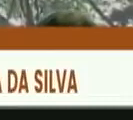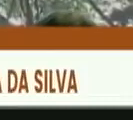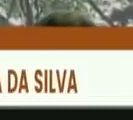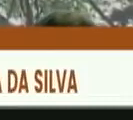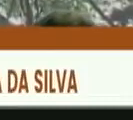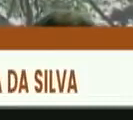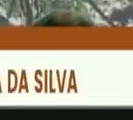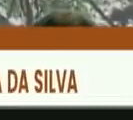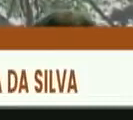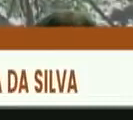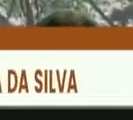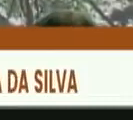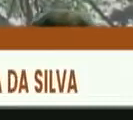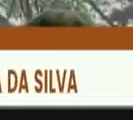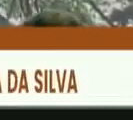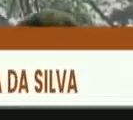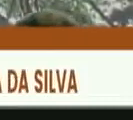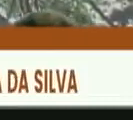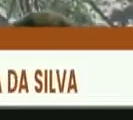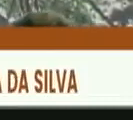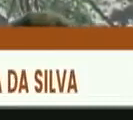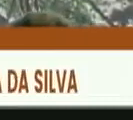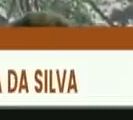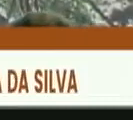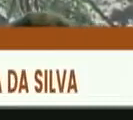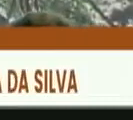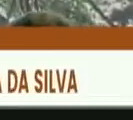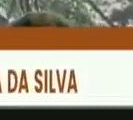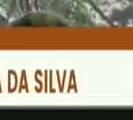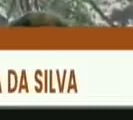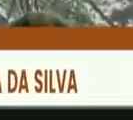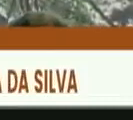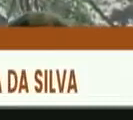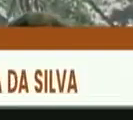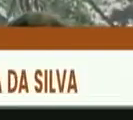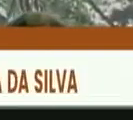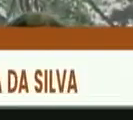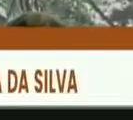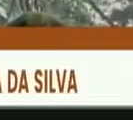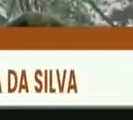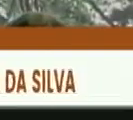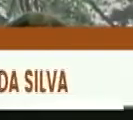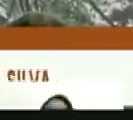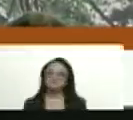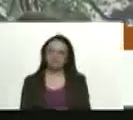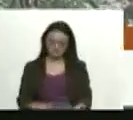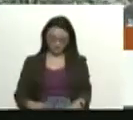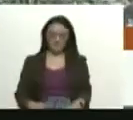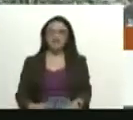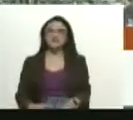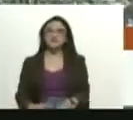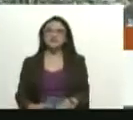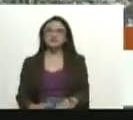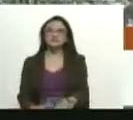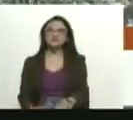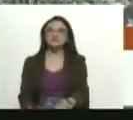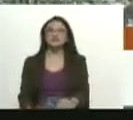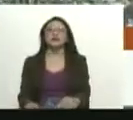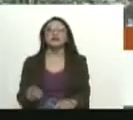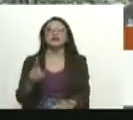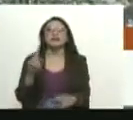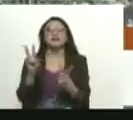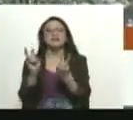de discutir los temas amazónicos. Además, quiero referirme al